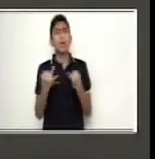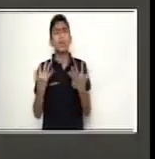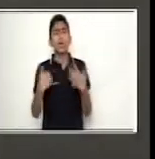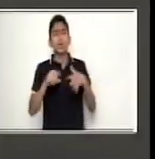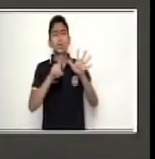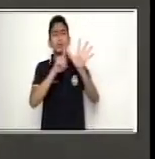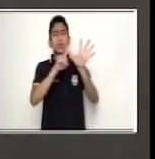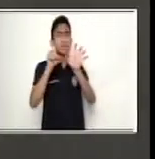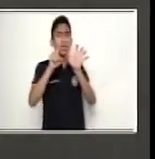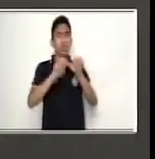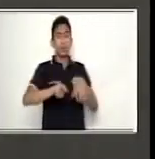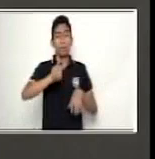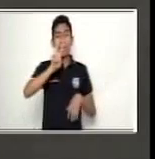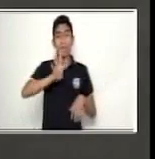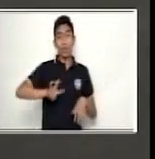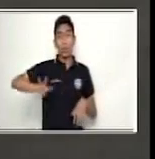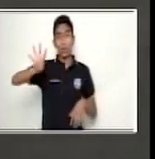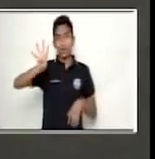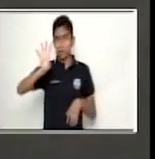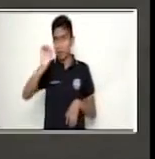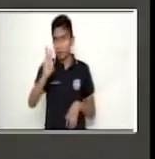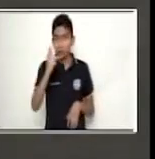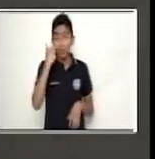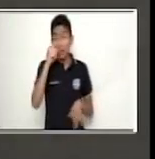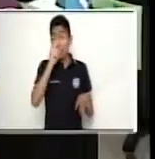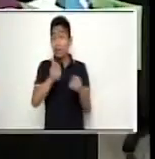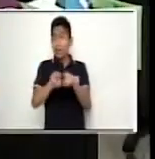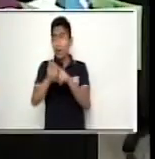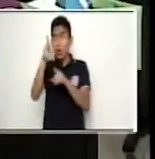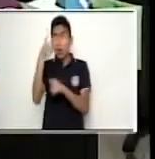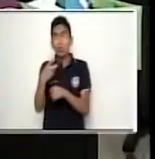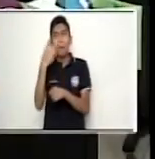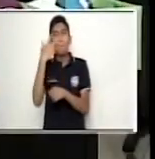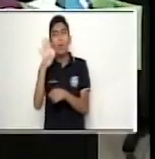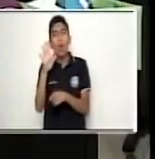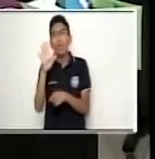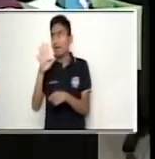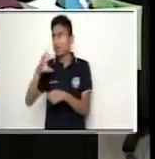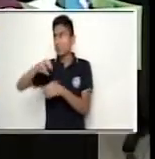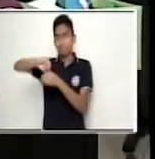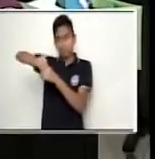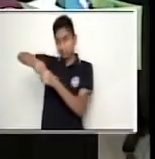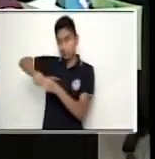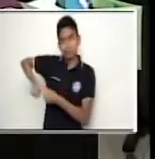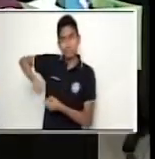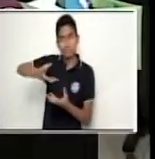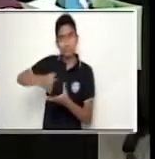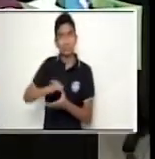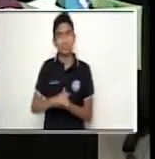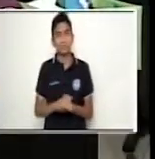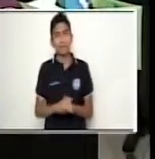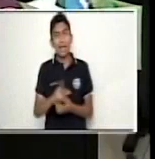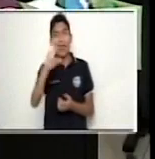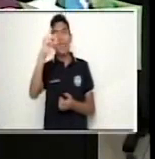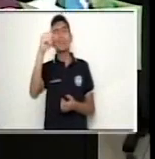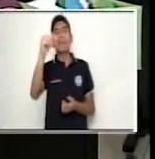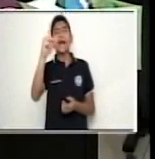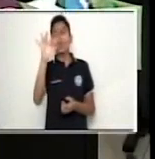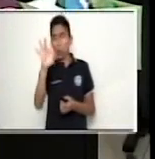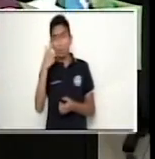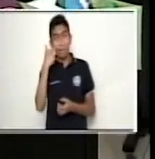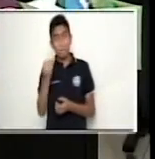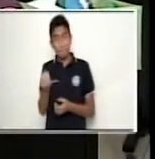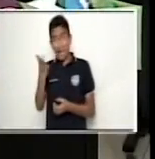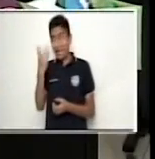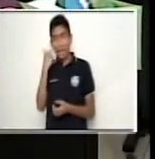624. Nuevamente pones tus tapones y tomas tu dado. 1.